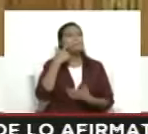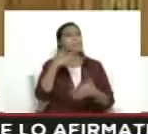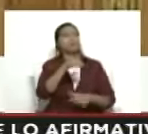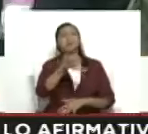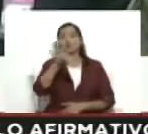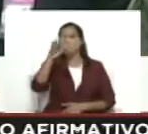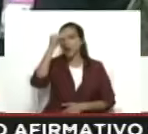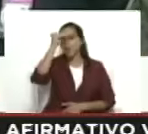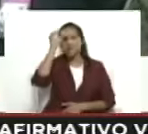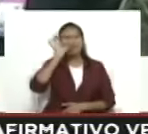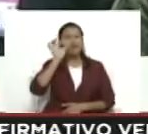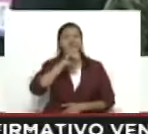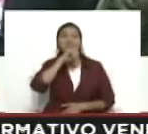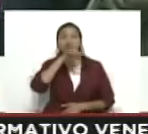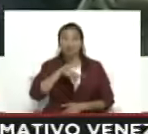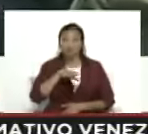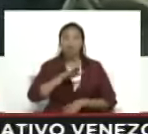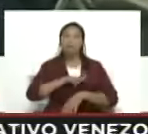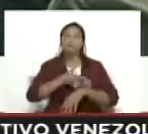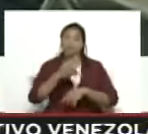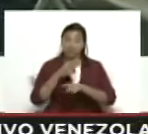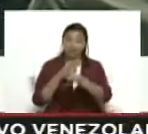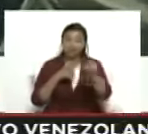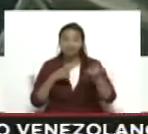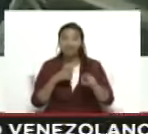saben que yo siempre he dicho que son los mismos.